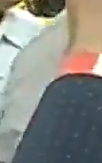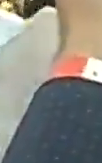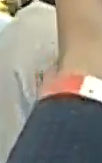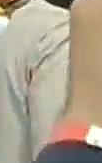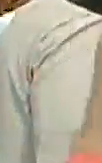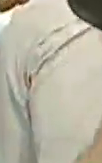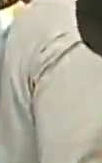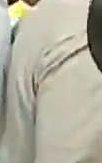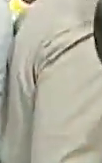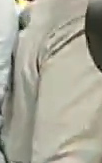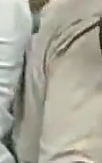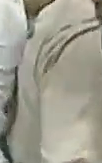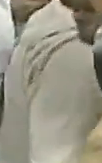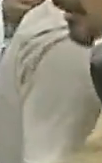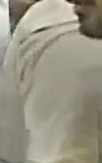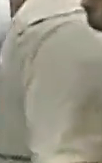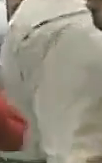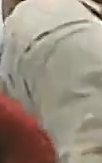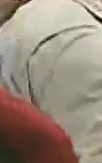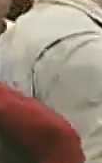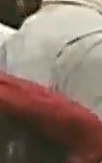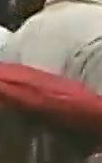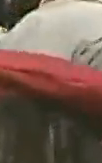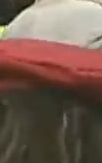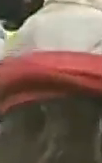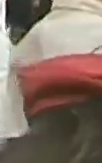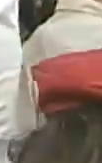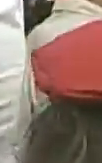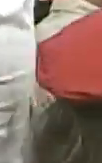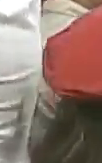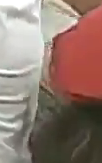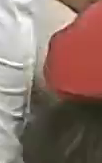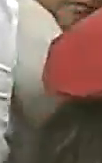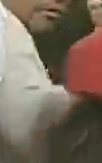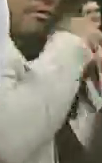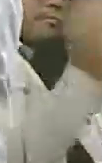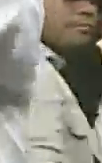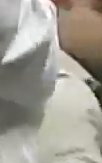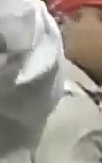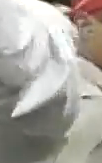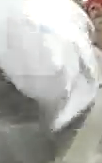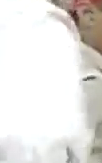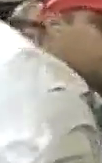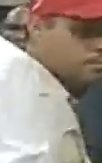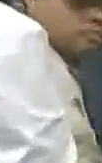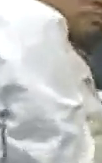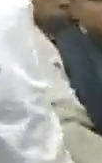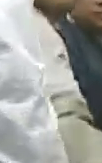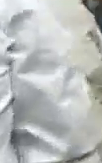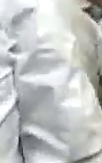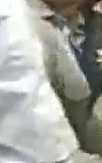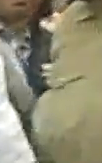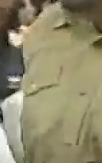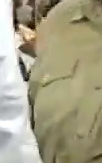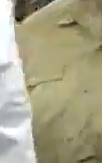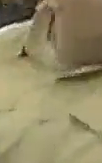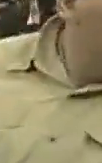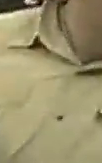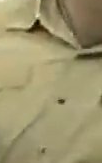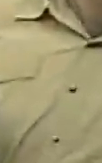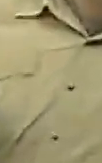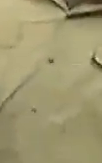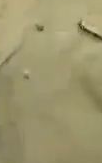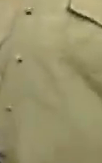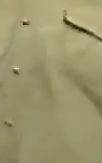También informaba el jefe de Estado que desde el día de hoy hay más de 42.000 estudiantes en